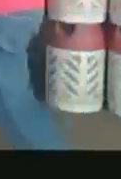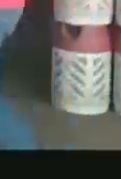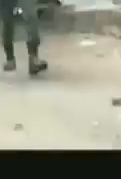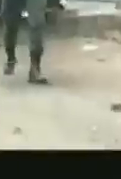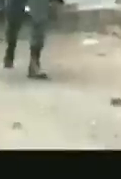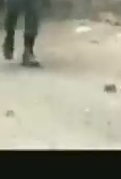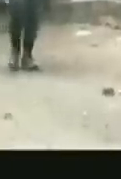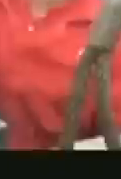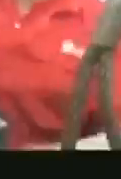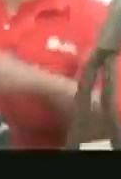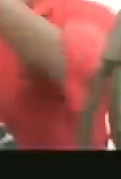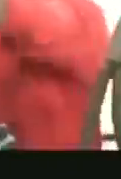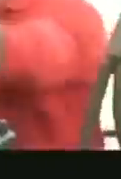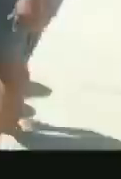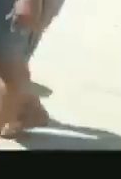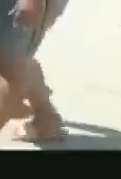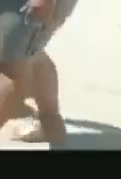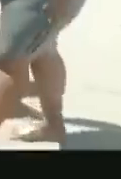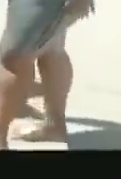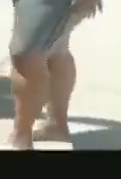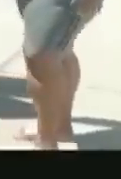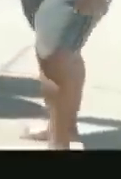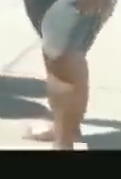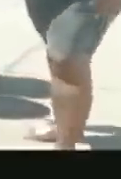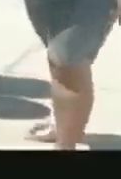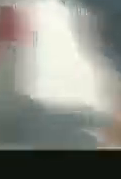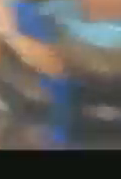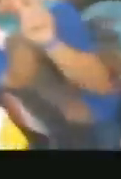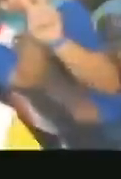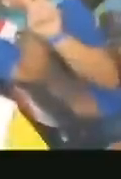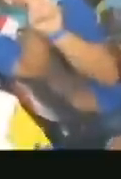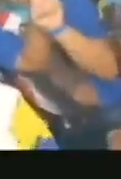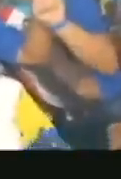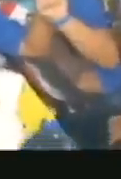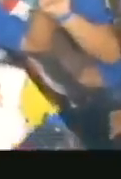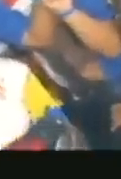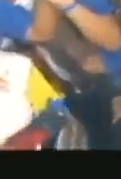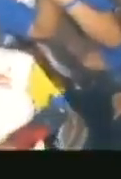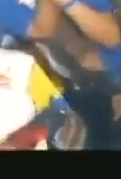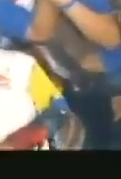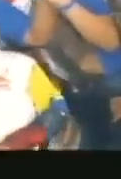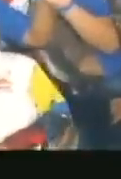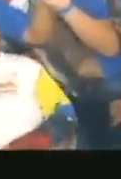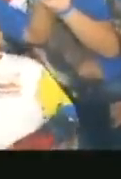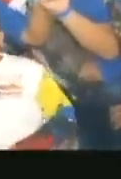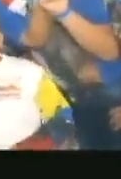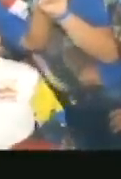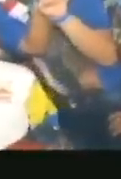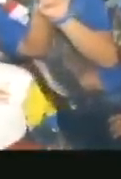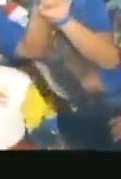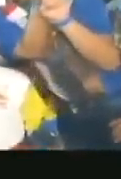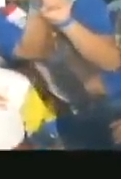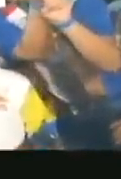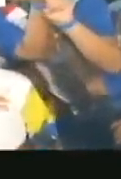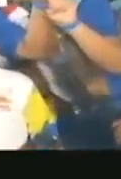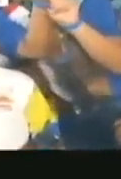unido jamás será vencido! ¡Que viva el 1x10 del buen gobierno!